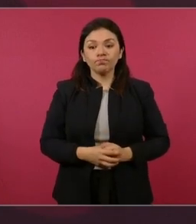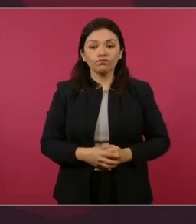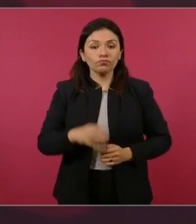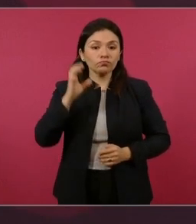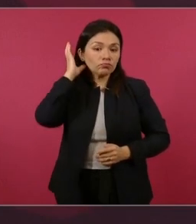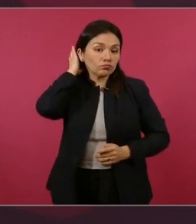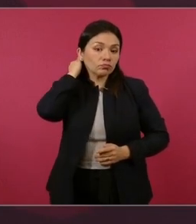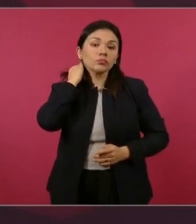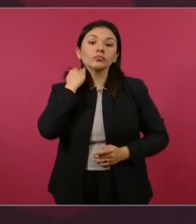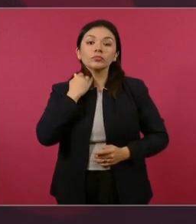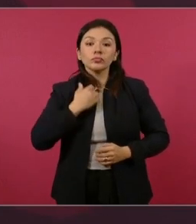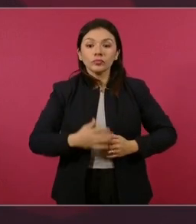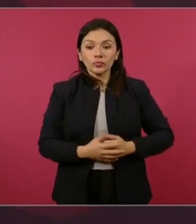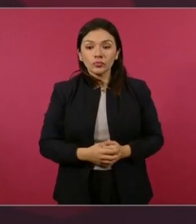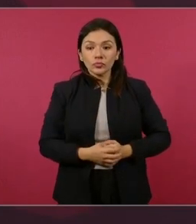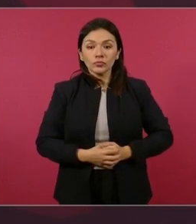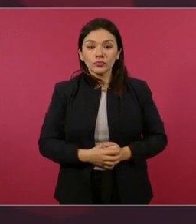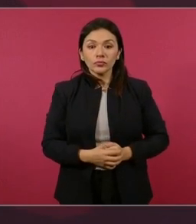que